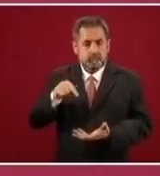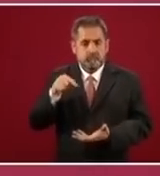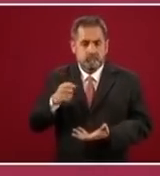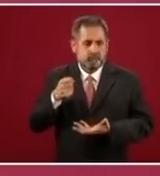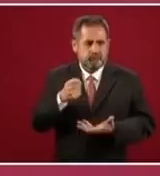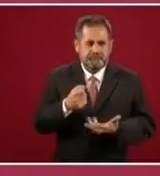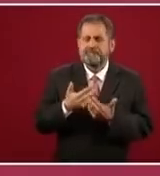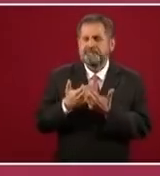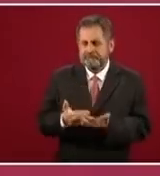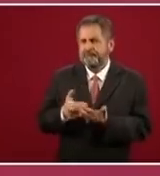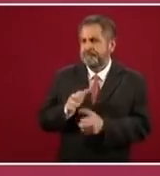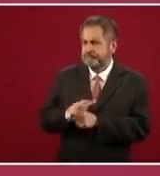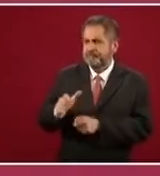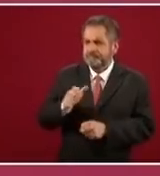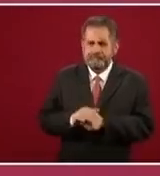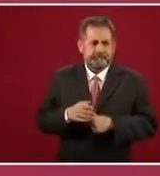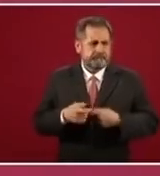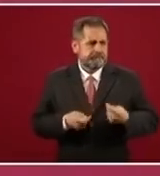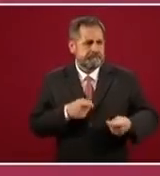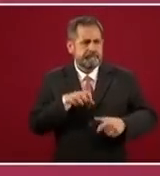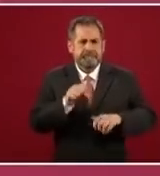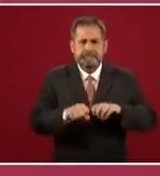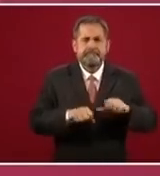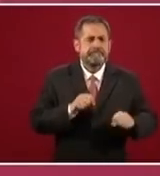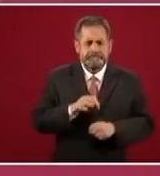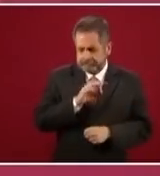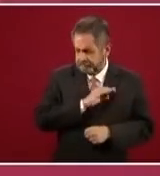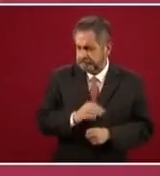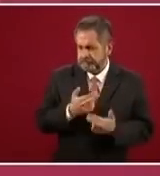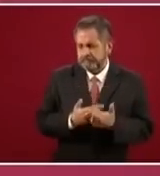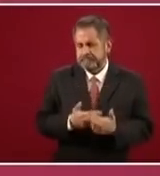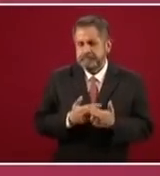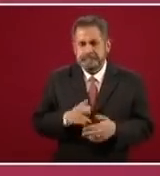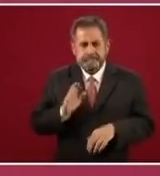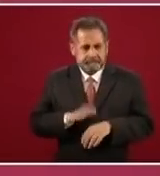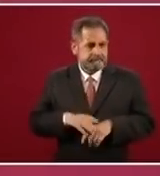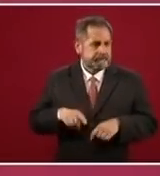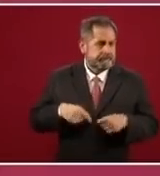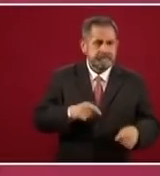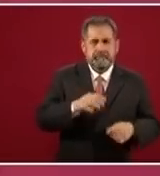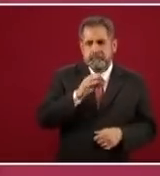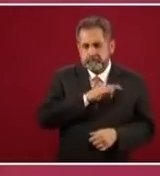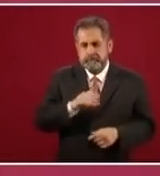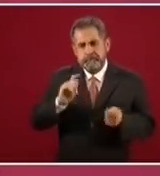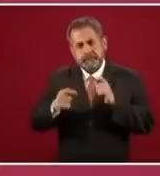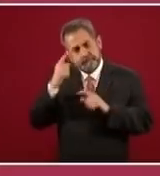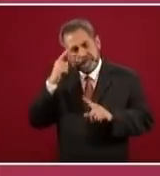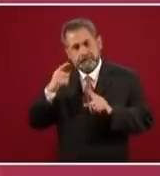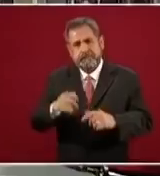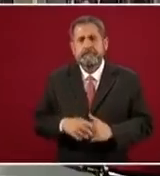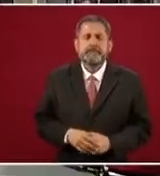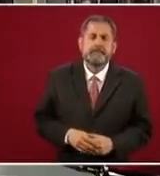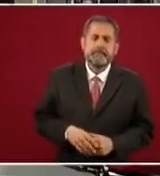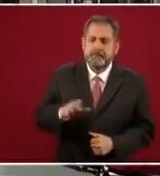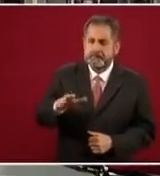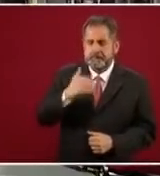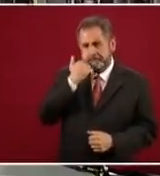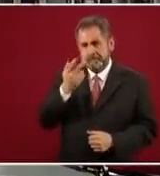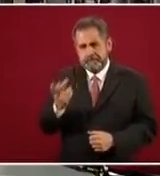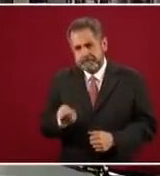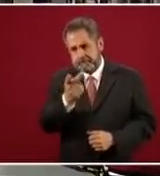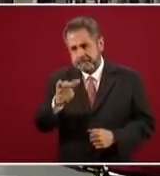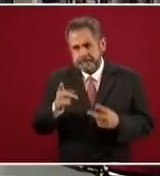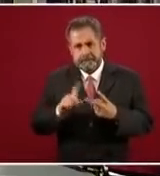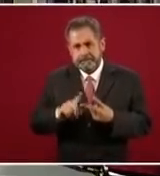a rendir más y vamos a poder lograr ese propósito. Bien, pregúntale, una